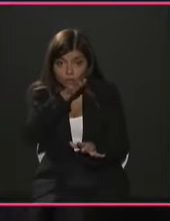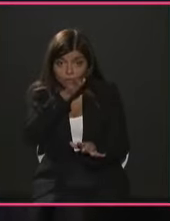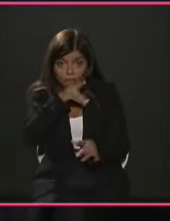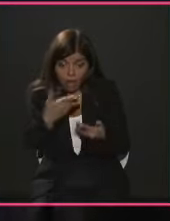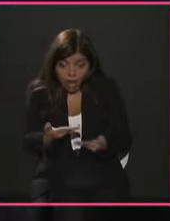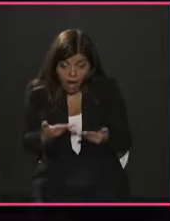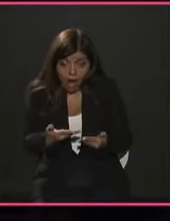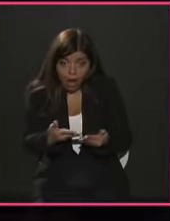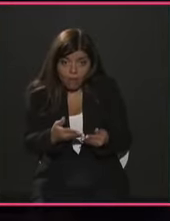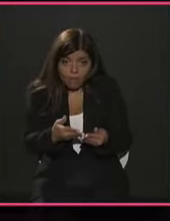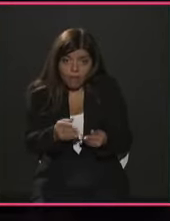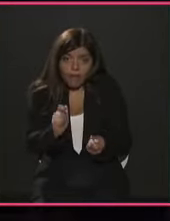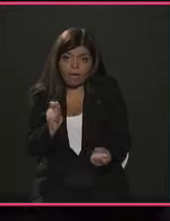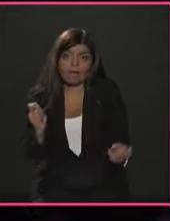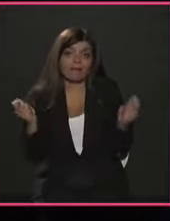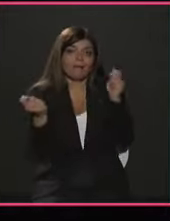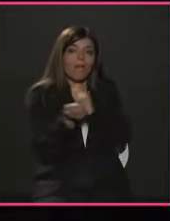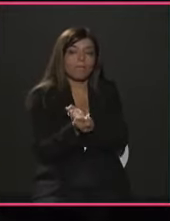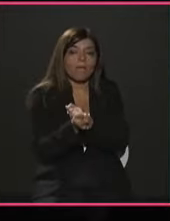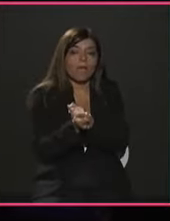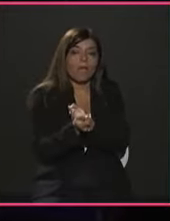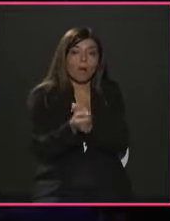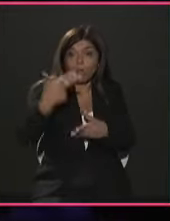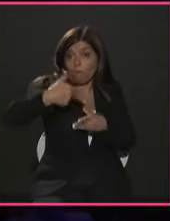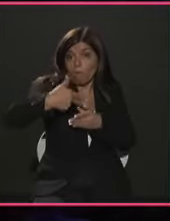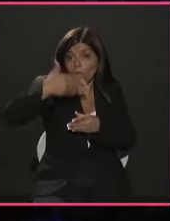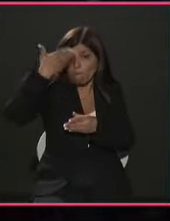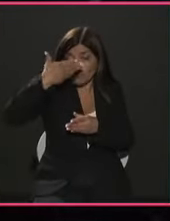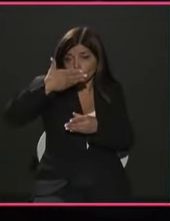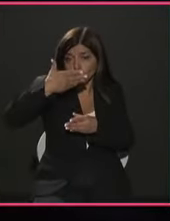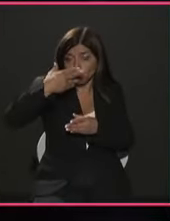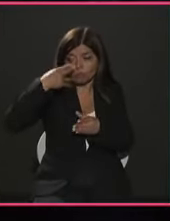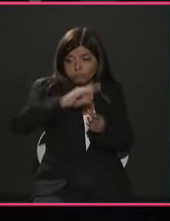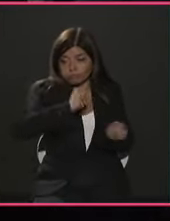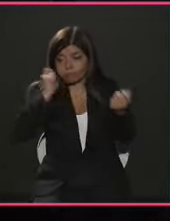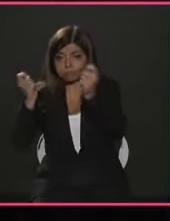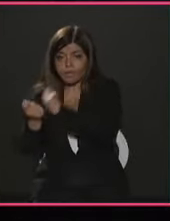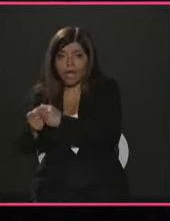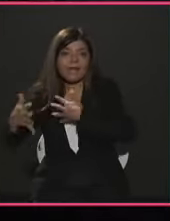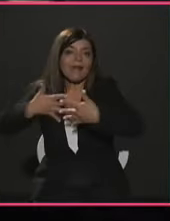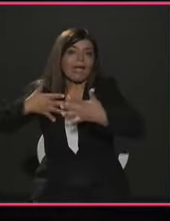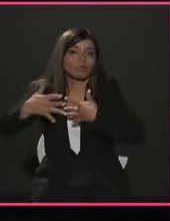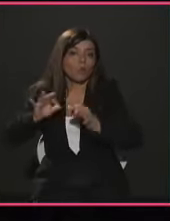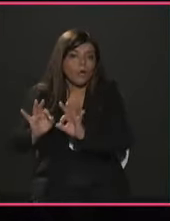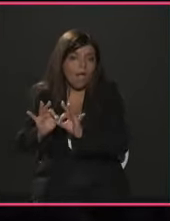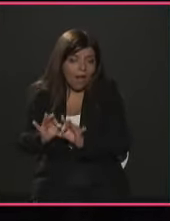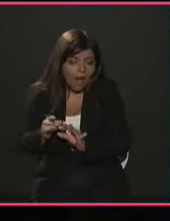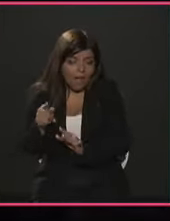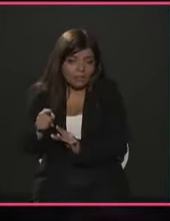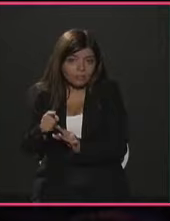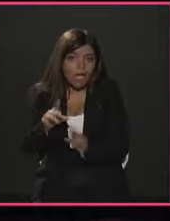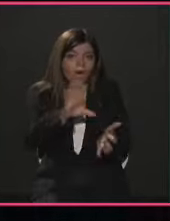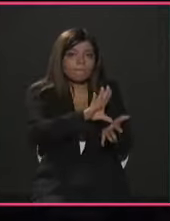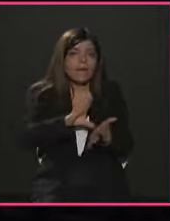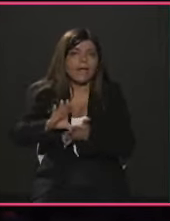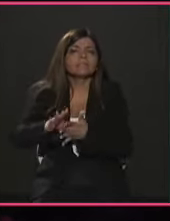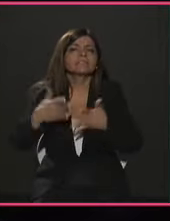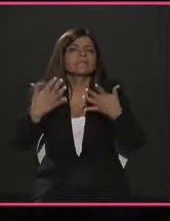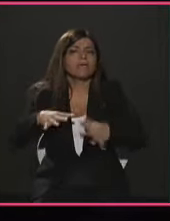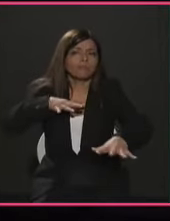mover el petróleo Y estos últimos años hemos visto que hay muchos países que han tomado acciones en todo el